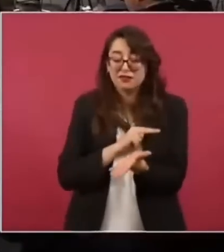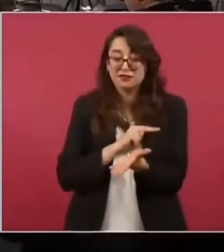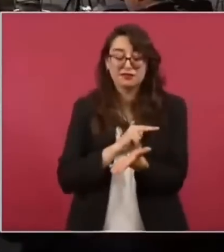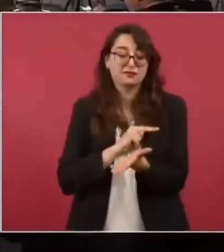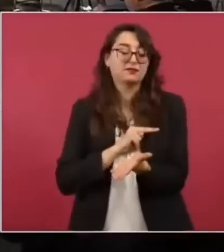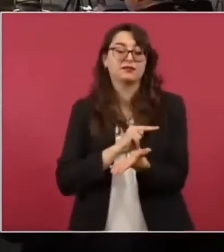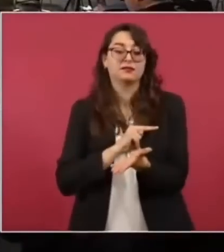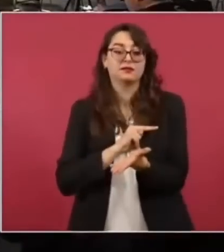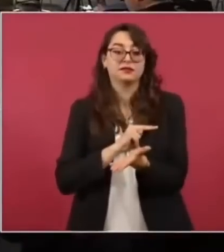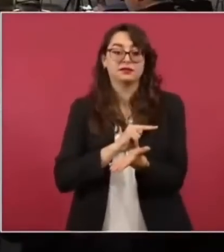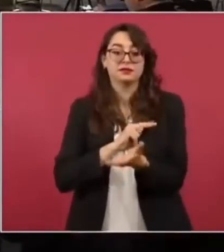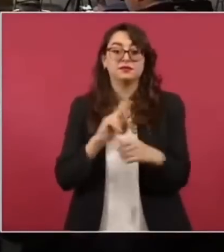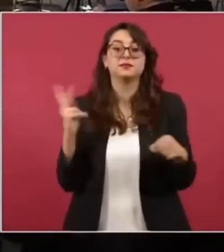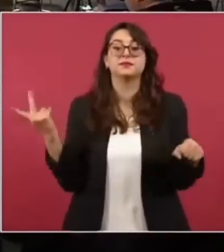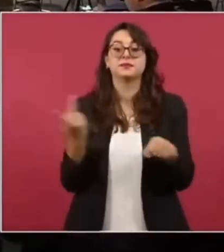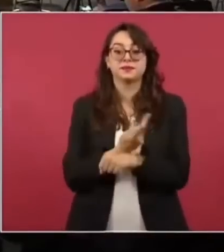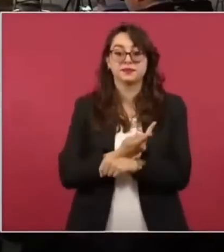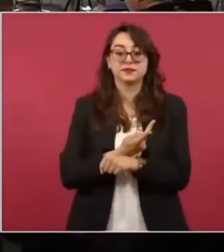y